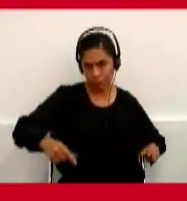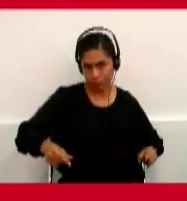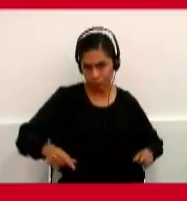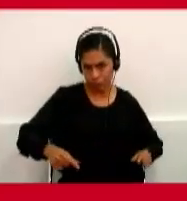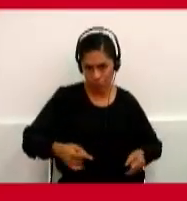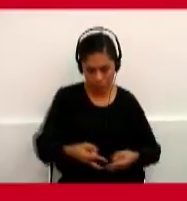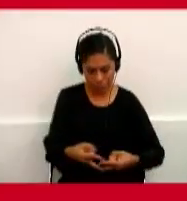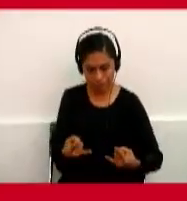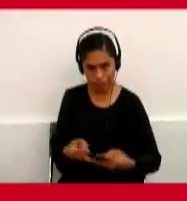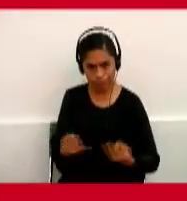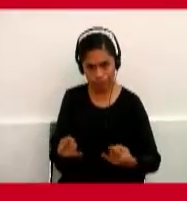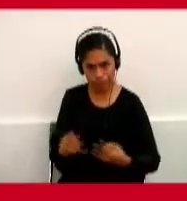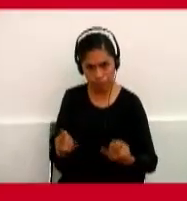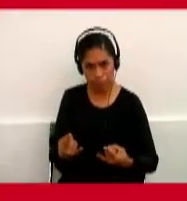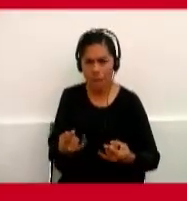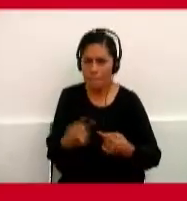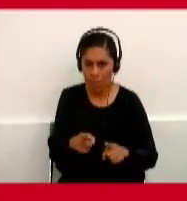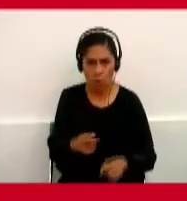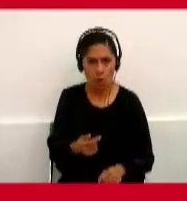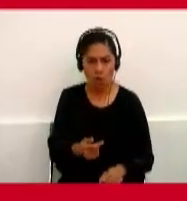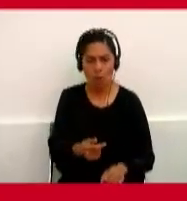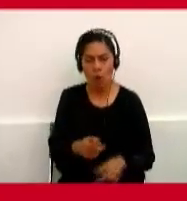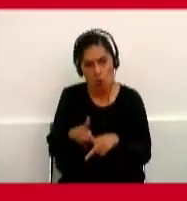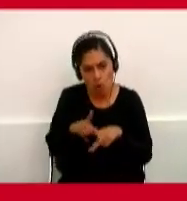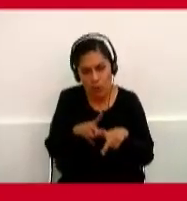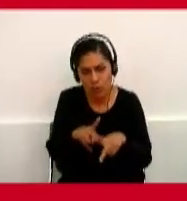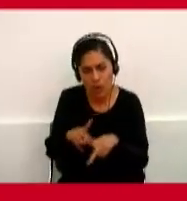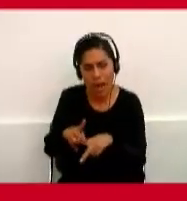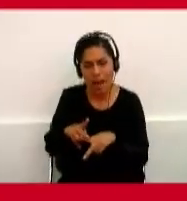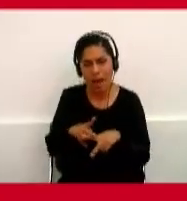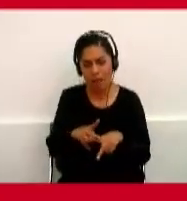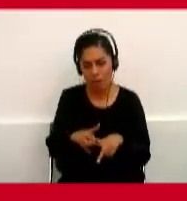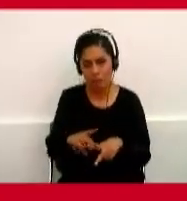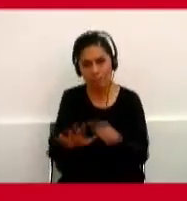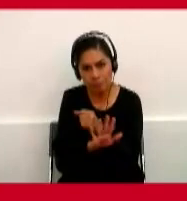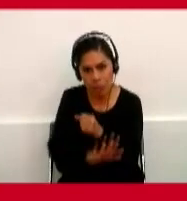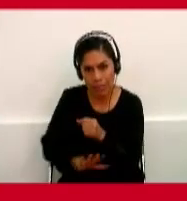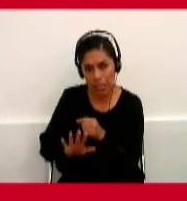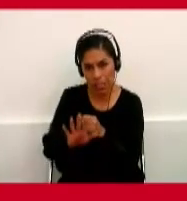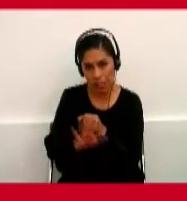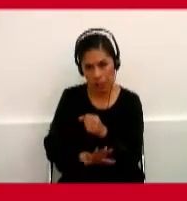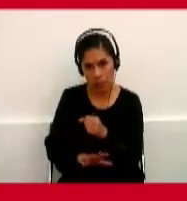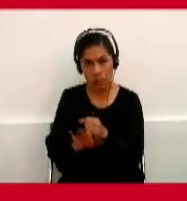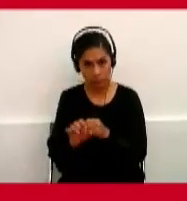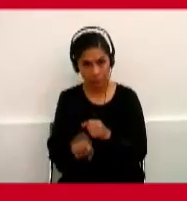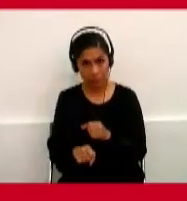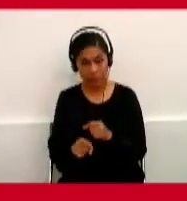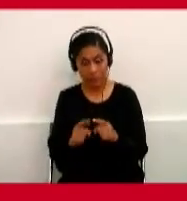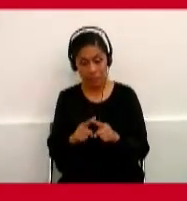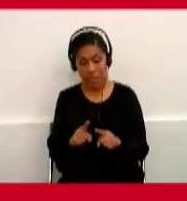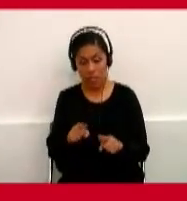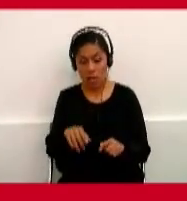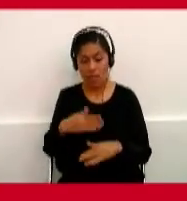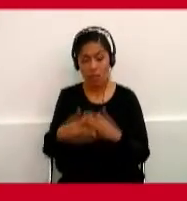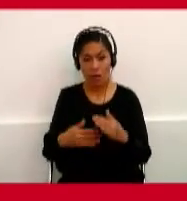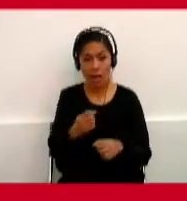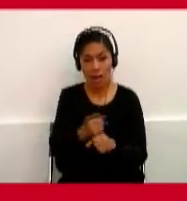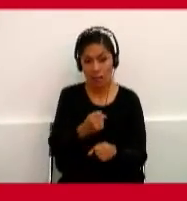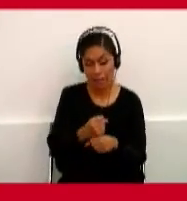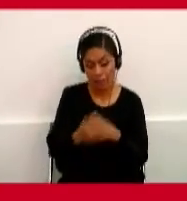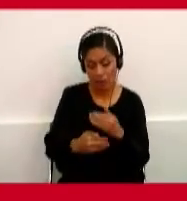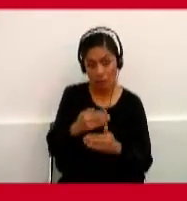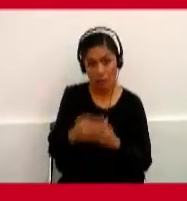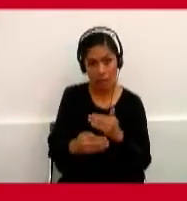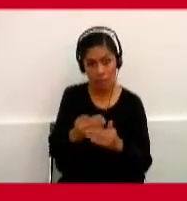de manejo, el asegurar el hundimiento de la pared colgante. Y segundo, es un manejo operativo, la gestión operativa de